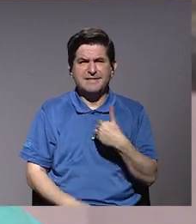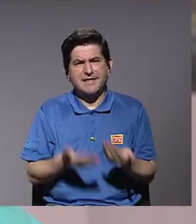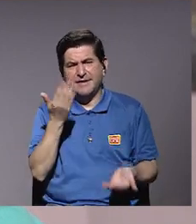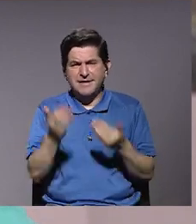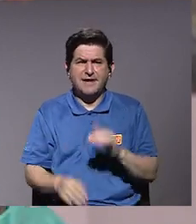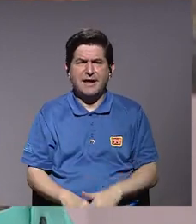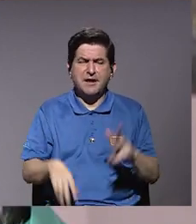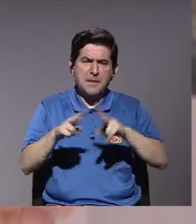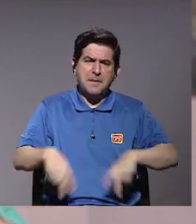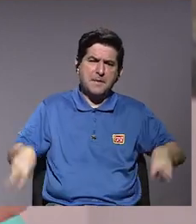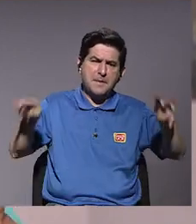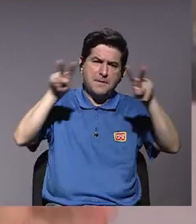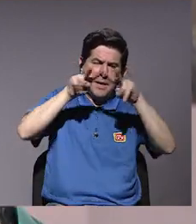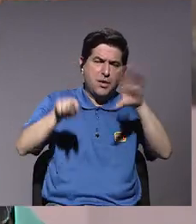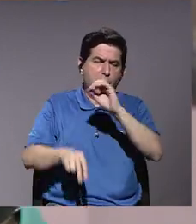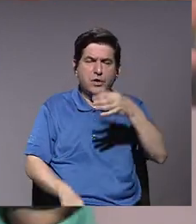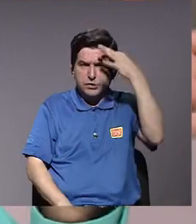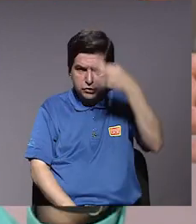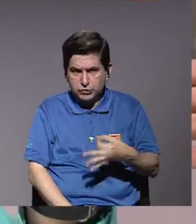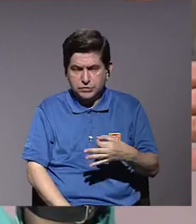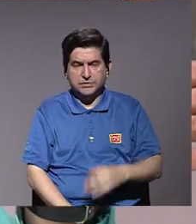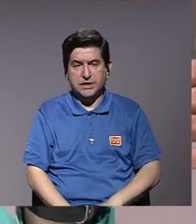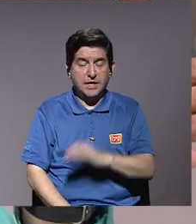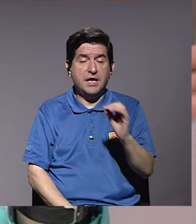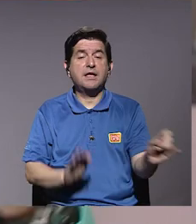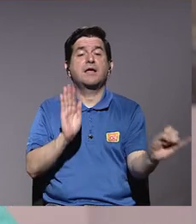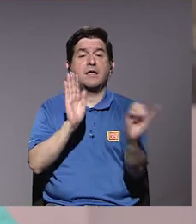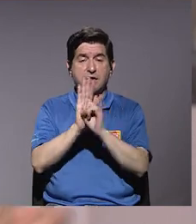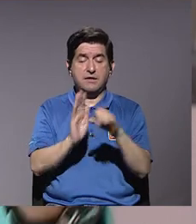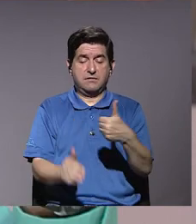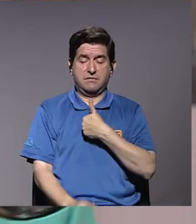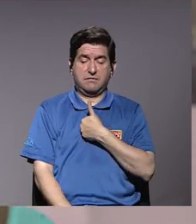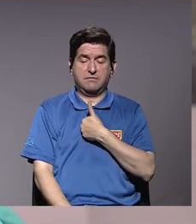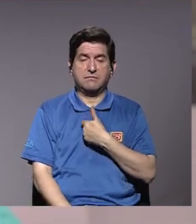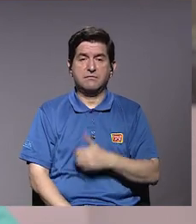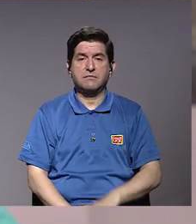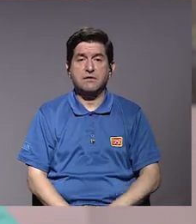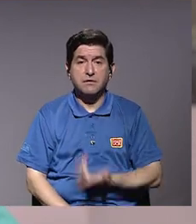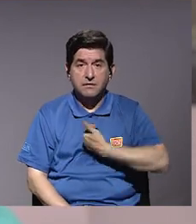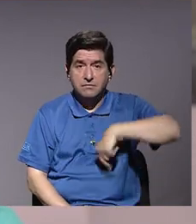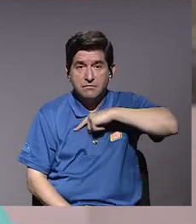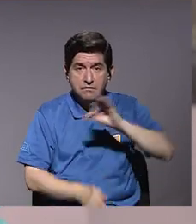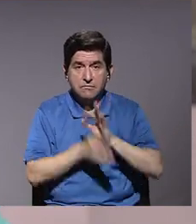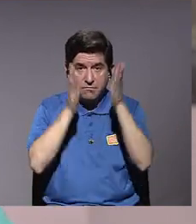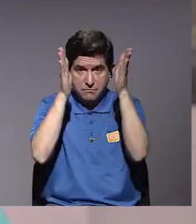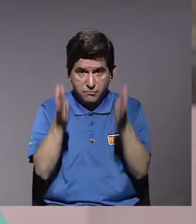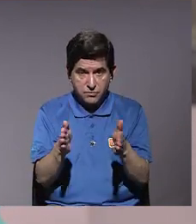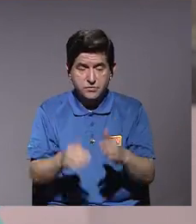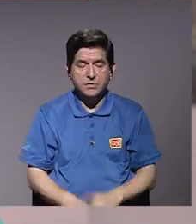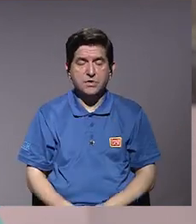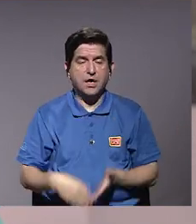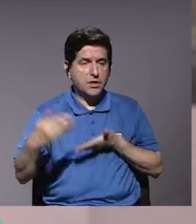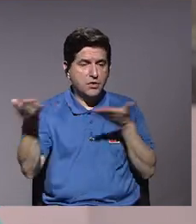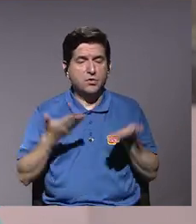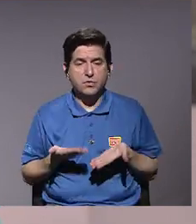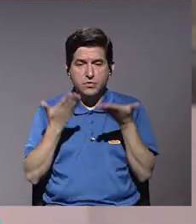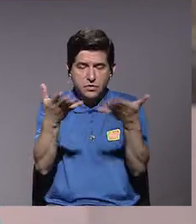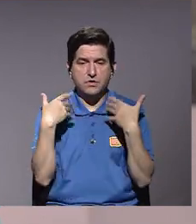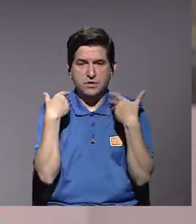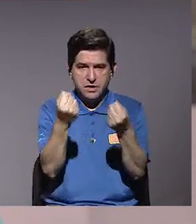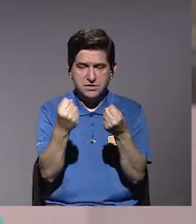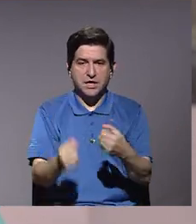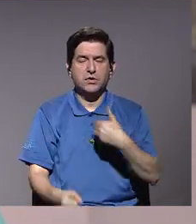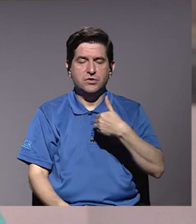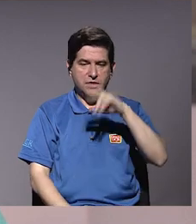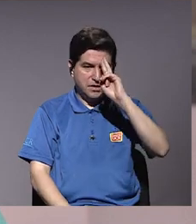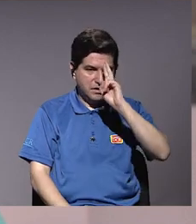totalmente, tiene ciertos valores y ciertas creencias y cierta identidad de sí mismo. Entonces, nosotros como funcionarios de la